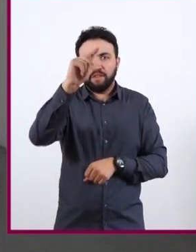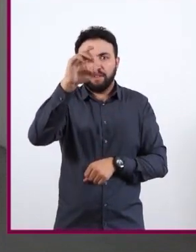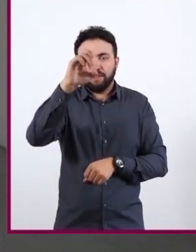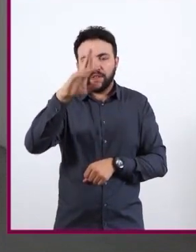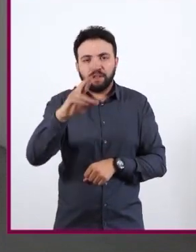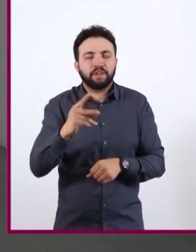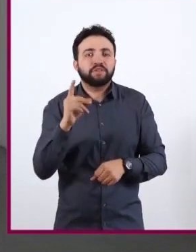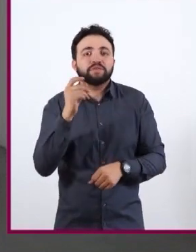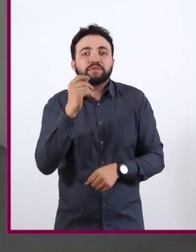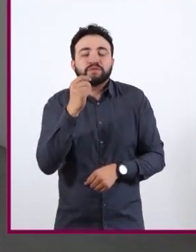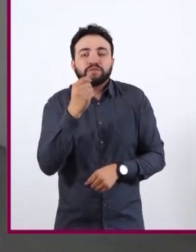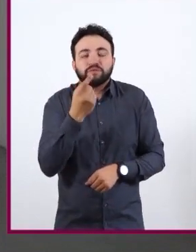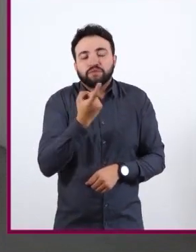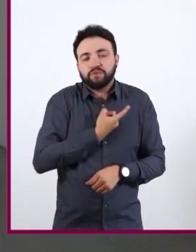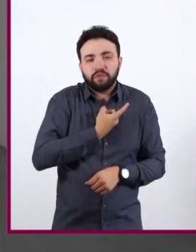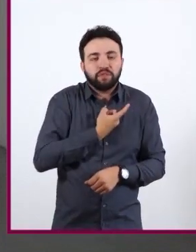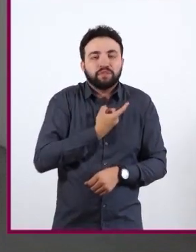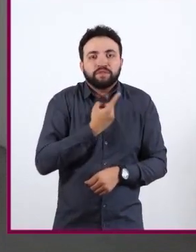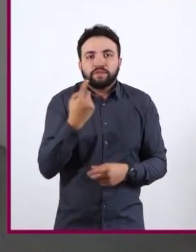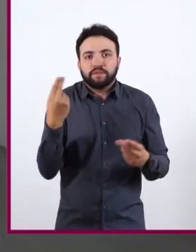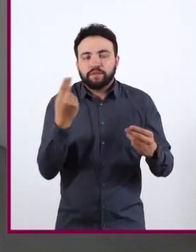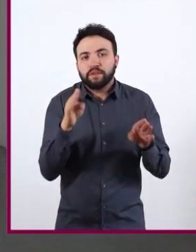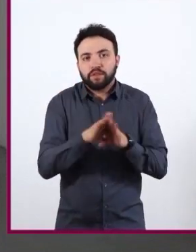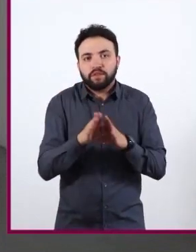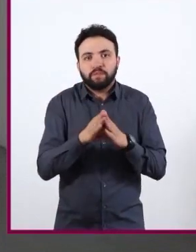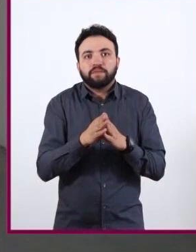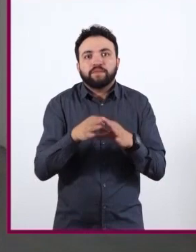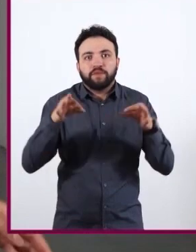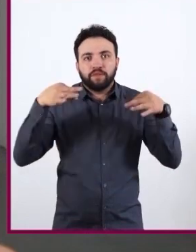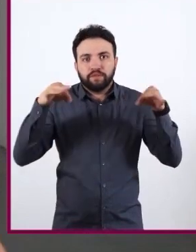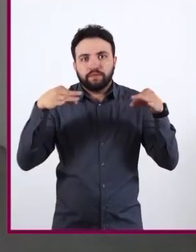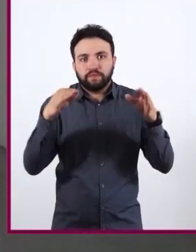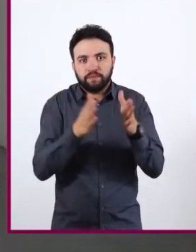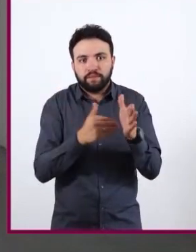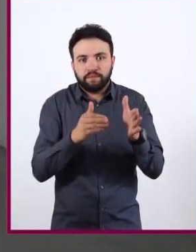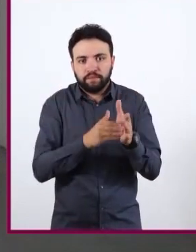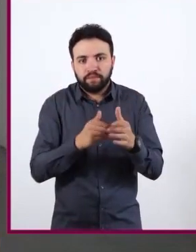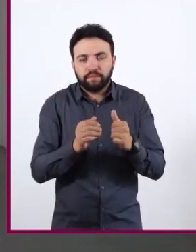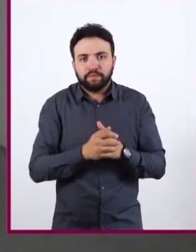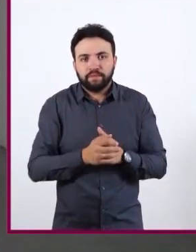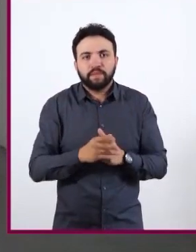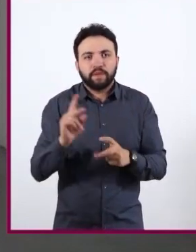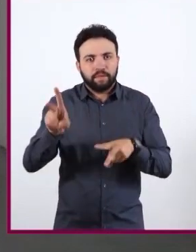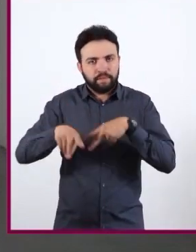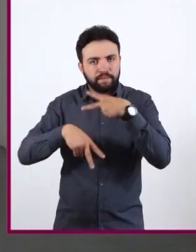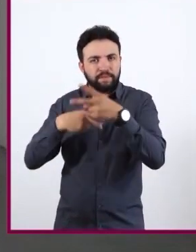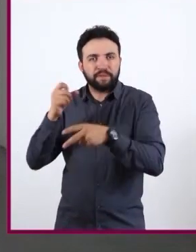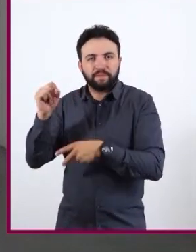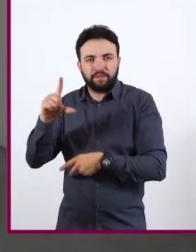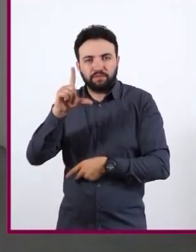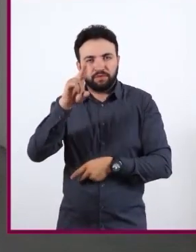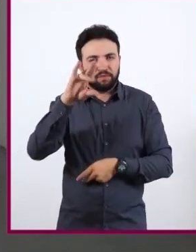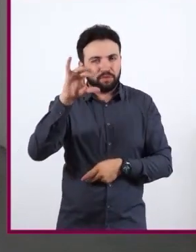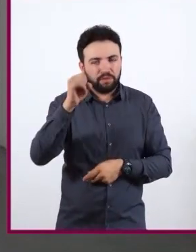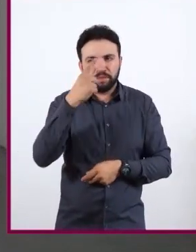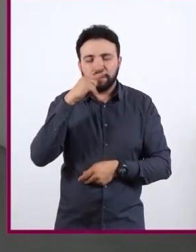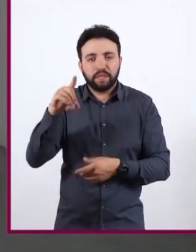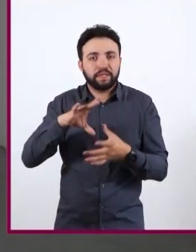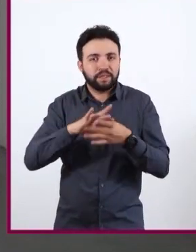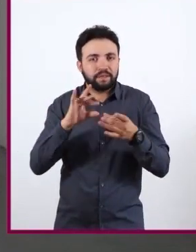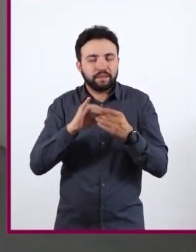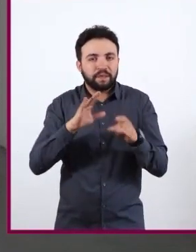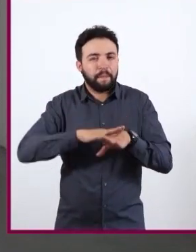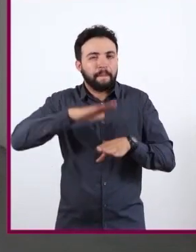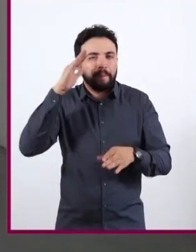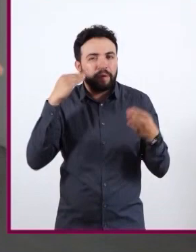hojas de papel y un lápiz y varias superficies de diversas texturas. Pero vámonos de nuevo al estudio de Luis Carrera para que nos explique más de